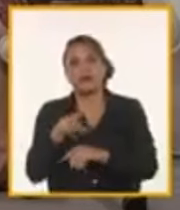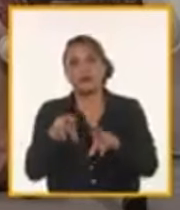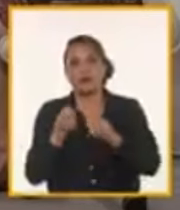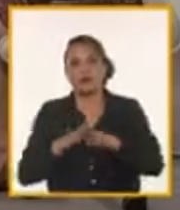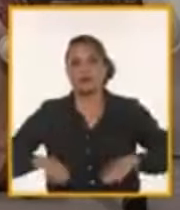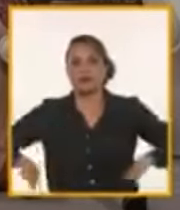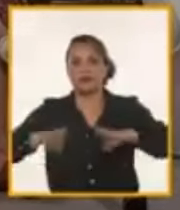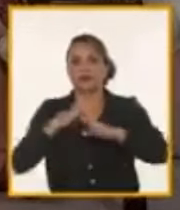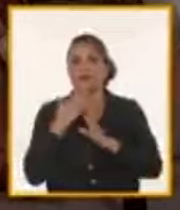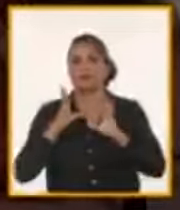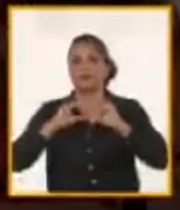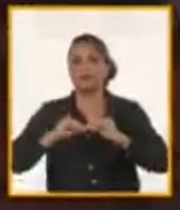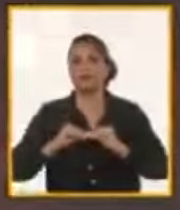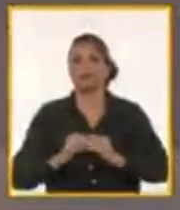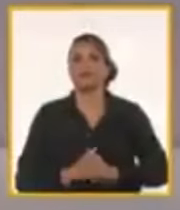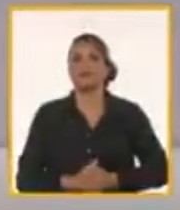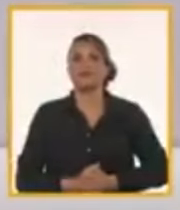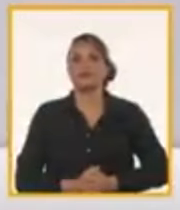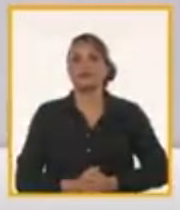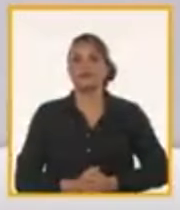redonda buenas noches